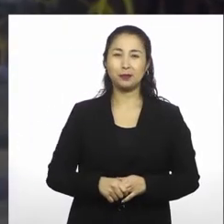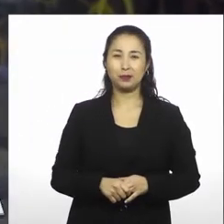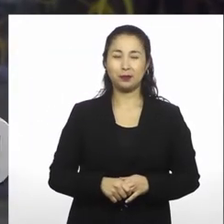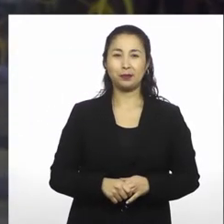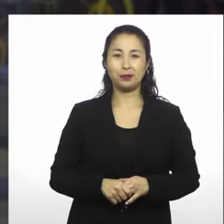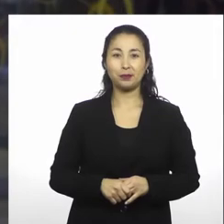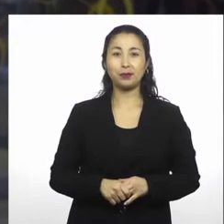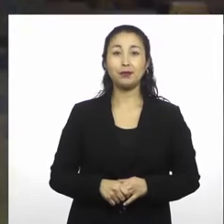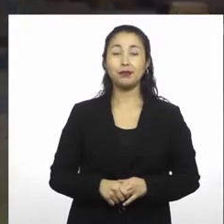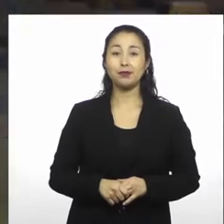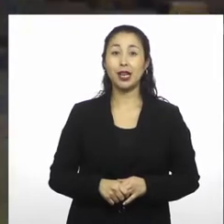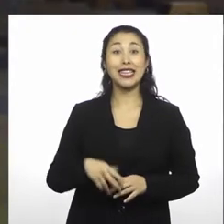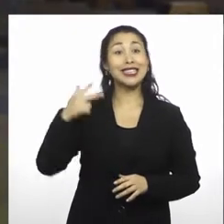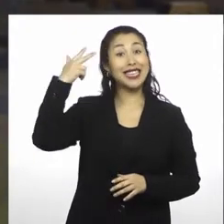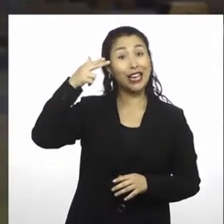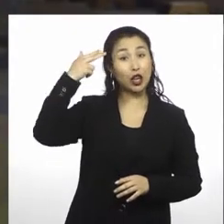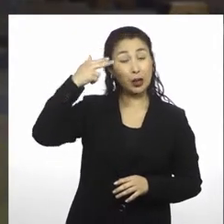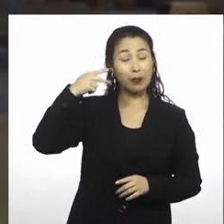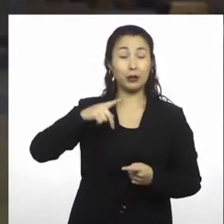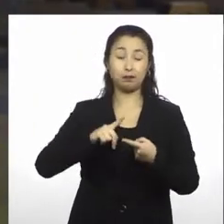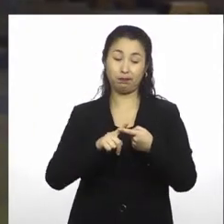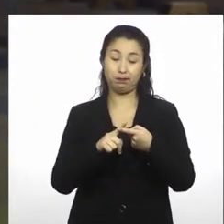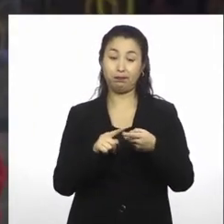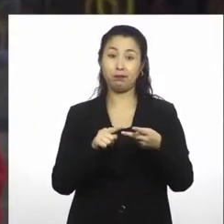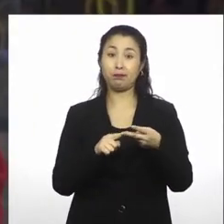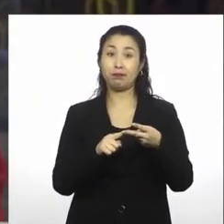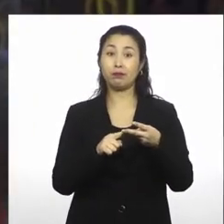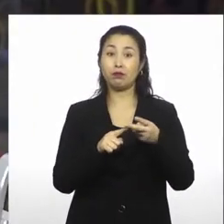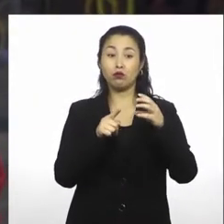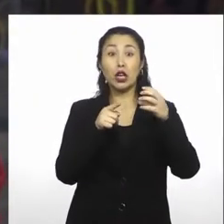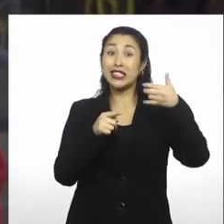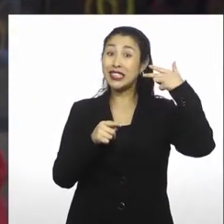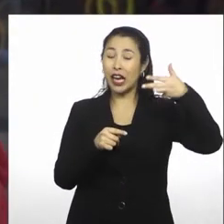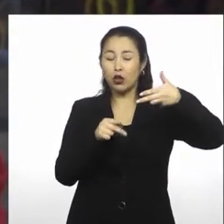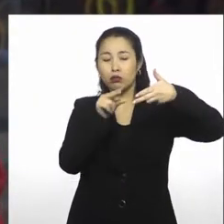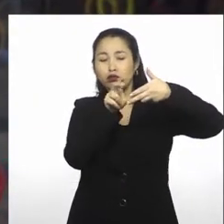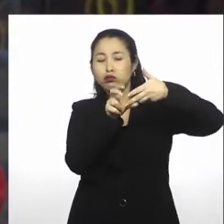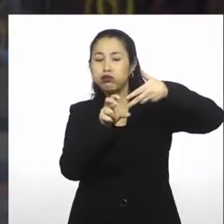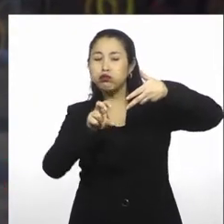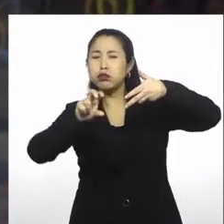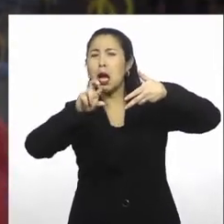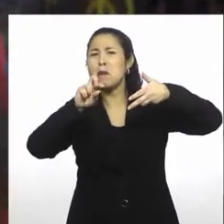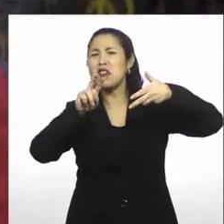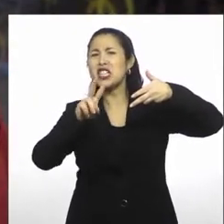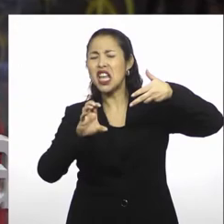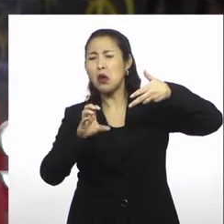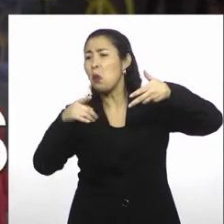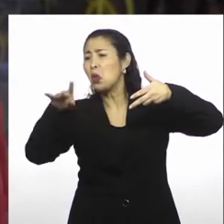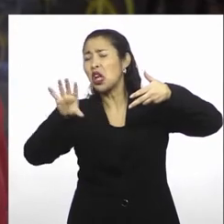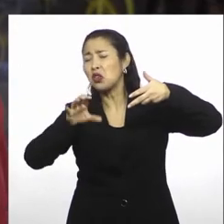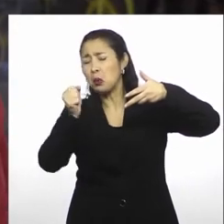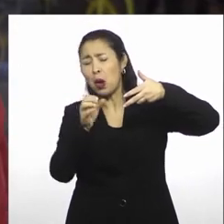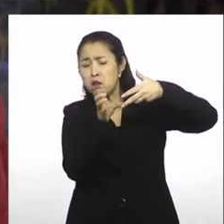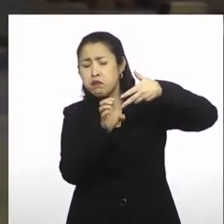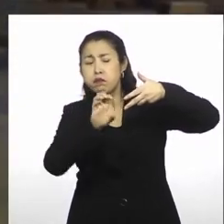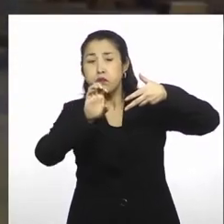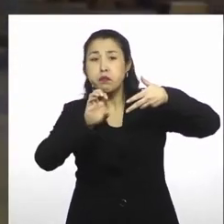Un secador de pelo con una válvula que puede ser un tubo de PVC o lo que tengas a mano, latas de